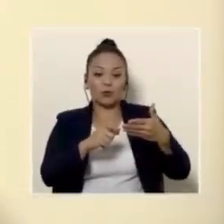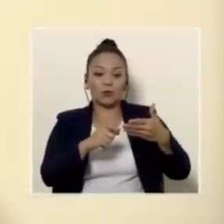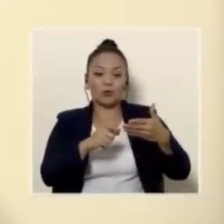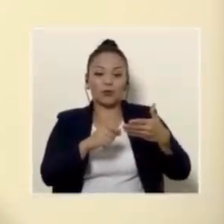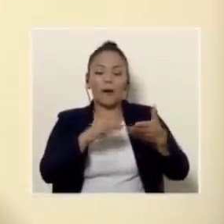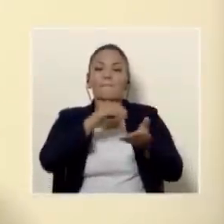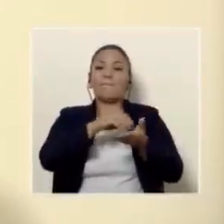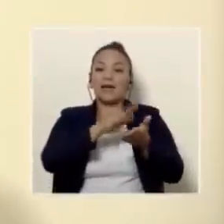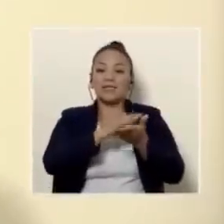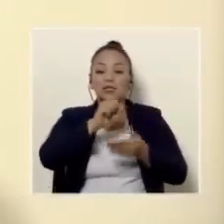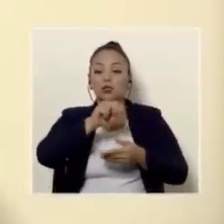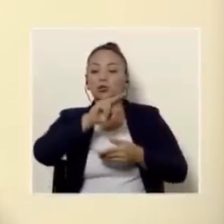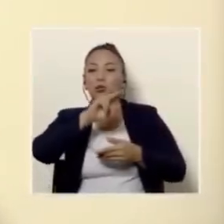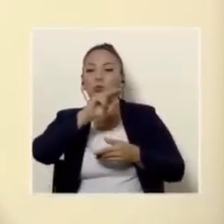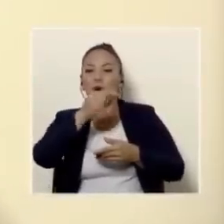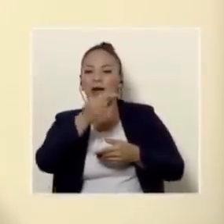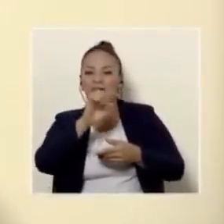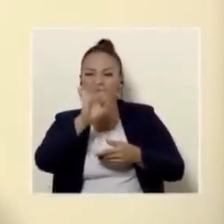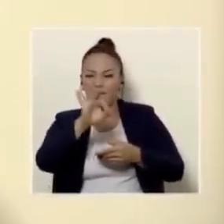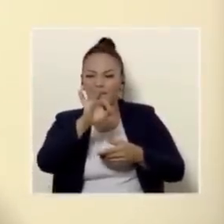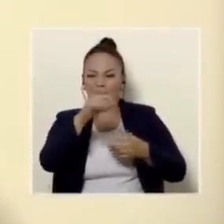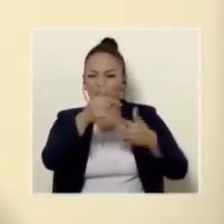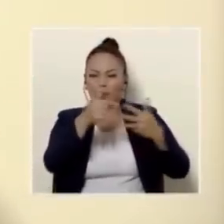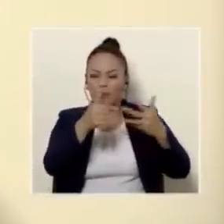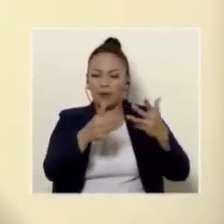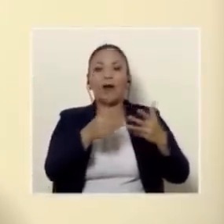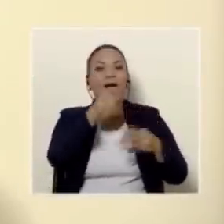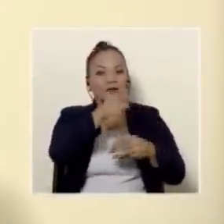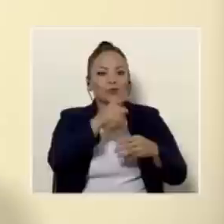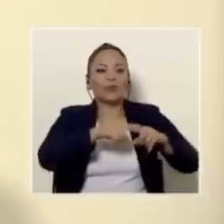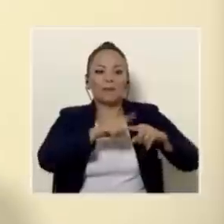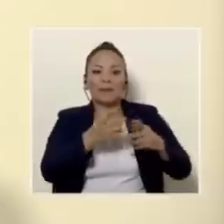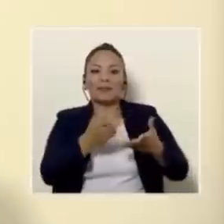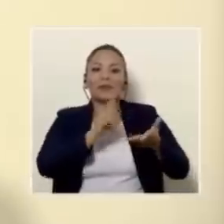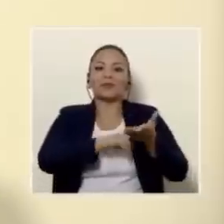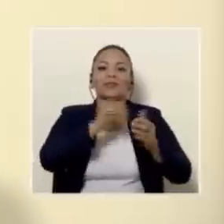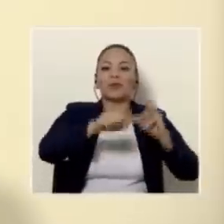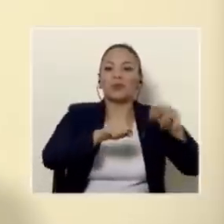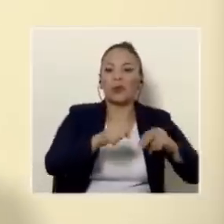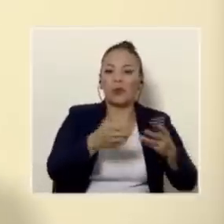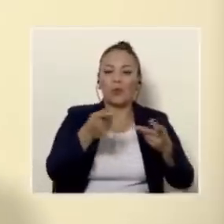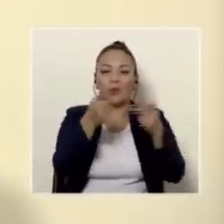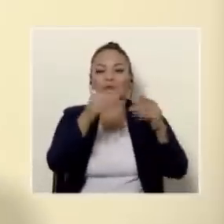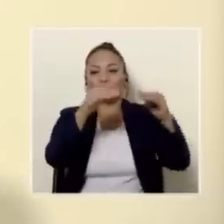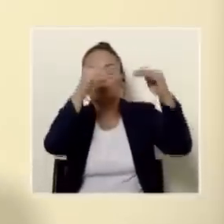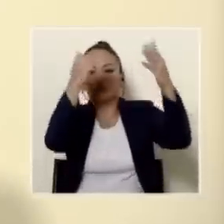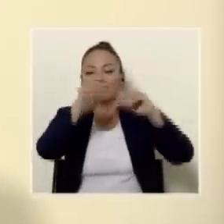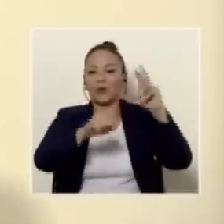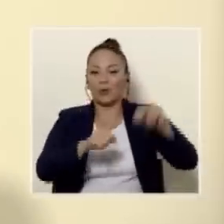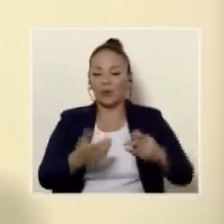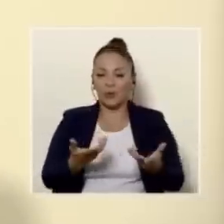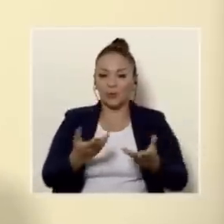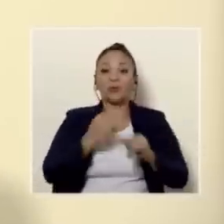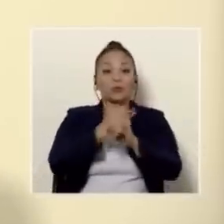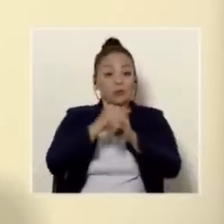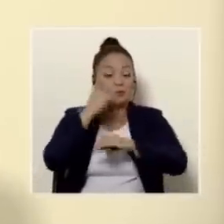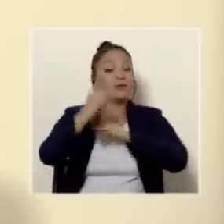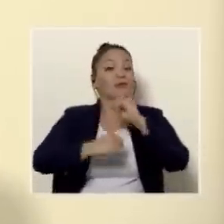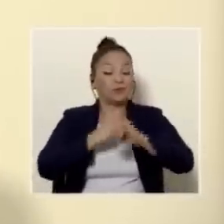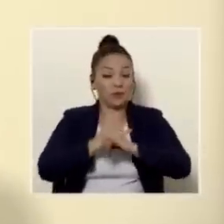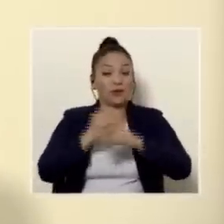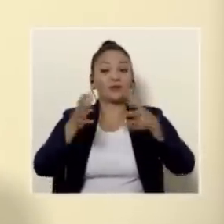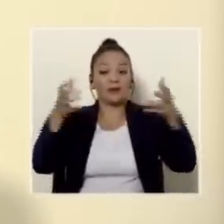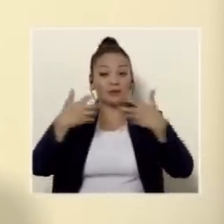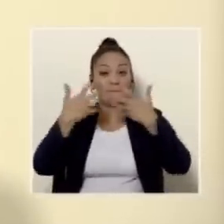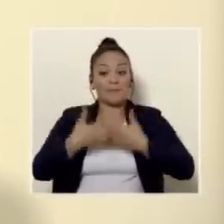de la SUGEF y esas cosas juegan en que uno lo contraten o lo asciendan en las instituciones internacionales, en las